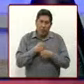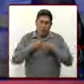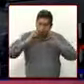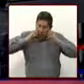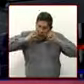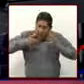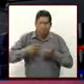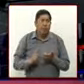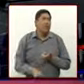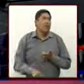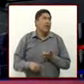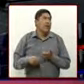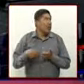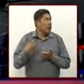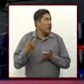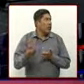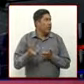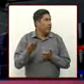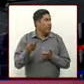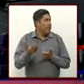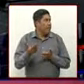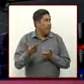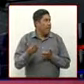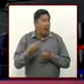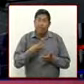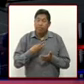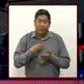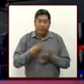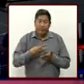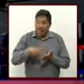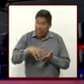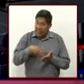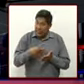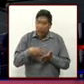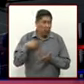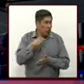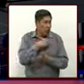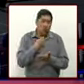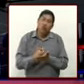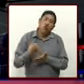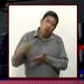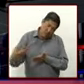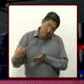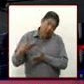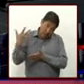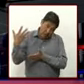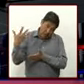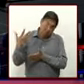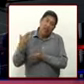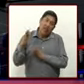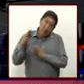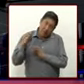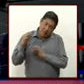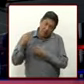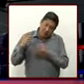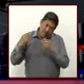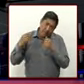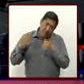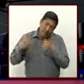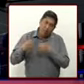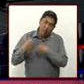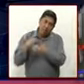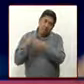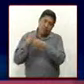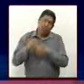maíz, a través de la producción de trigo, porque nosotros les compramos a los productores y hacemos que se produzca